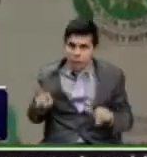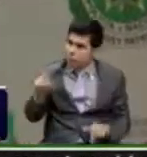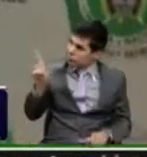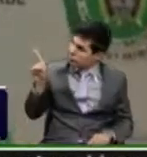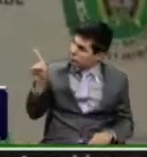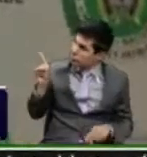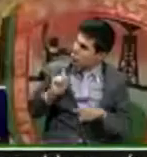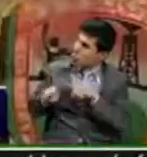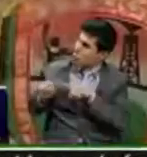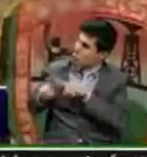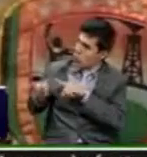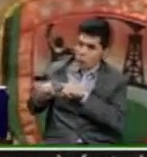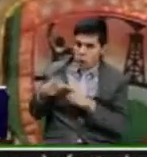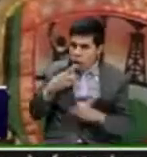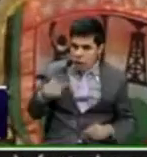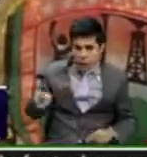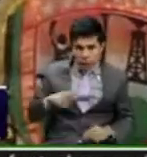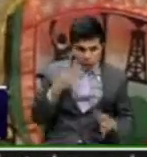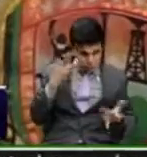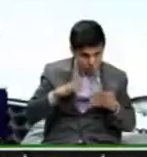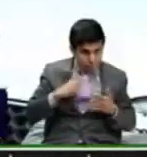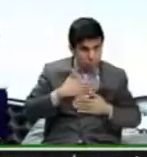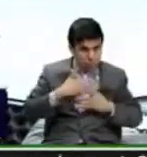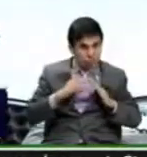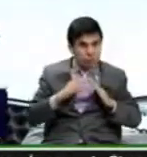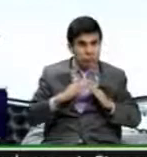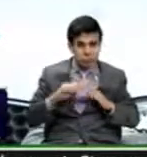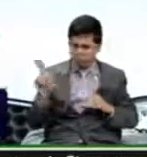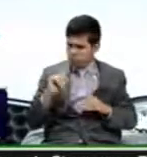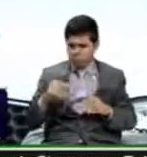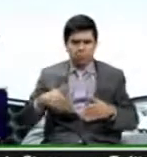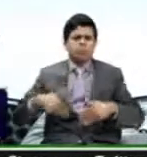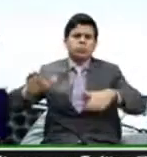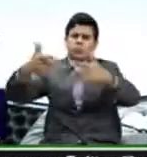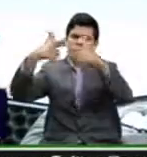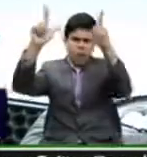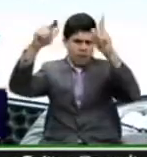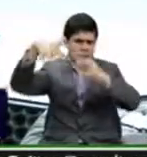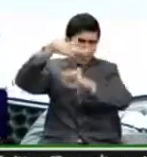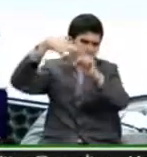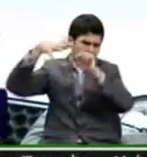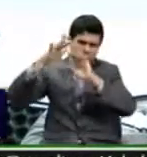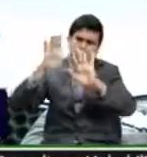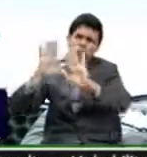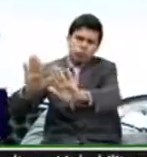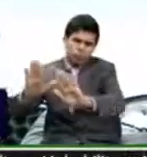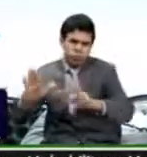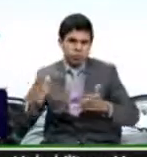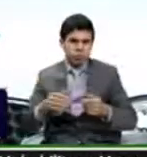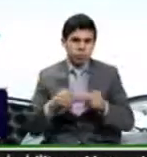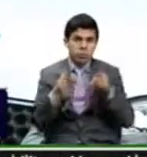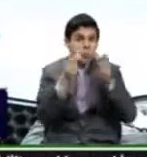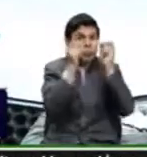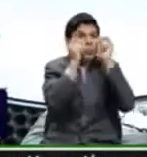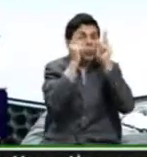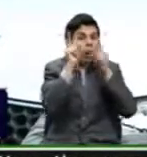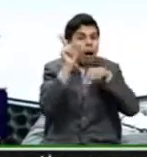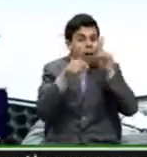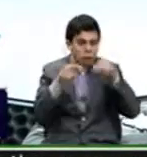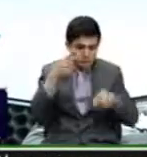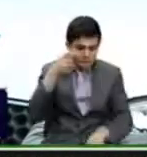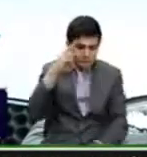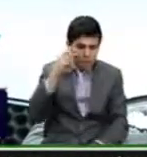las casas de las serpientes no son nuestras casas. Bien, es que para las personas que sean sorprendidas, ya sea traficando o teniendo